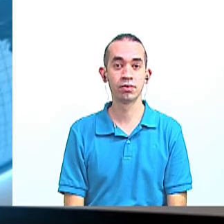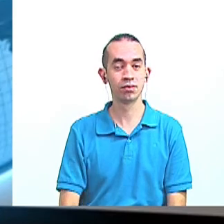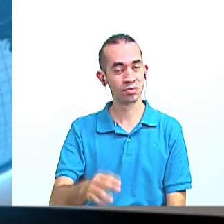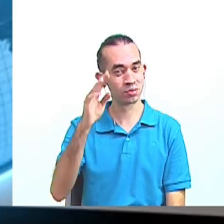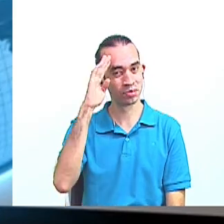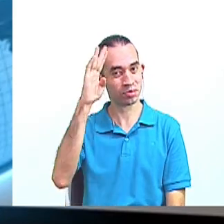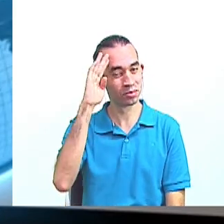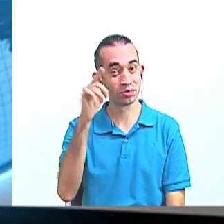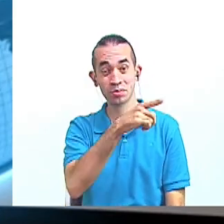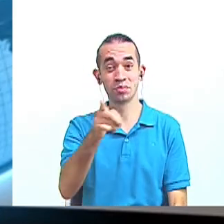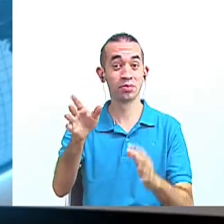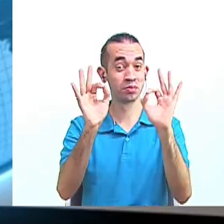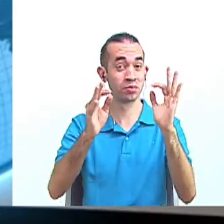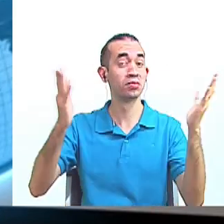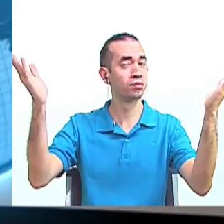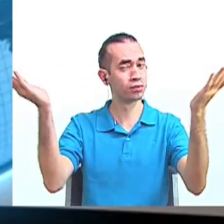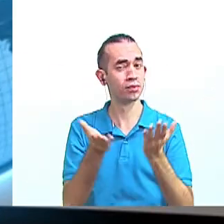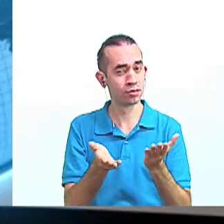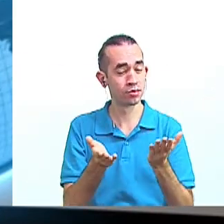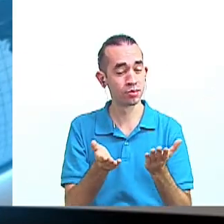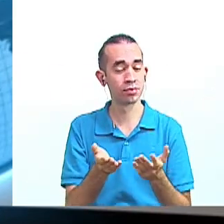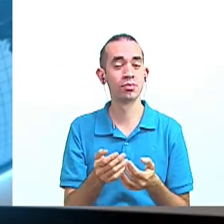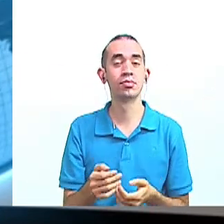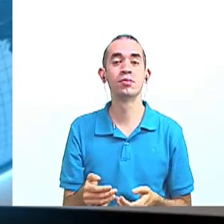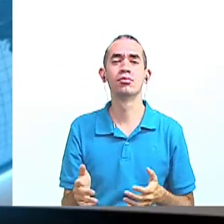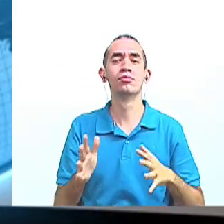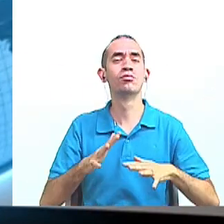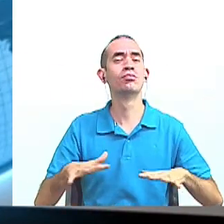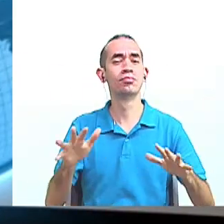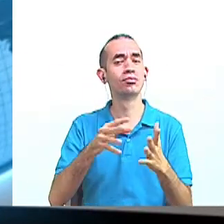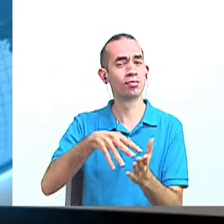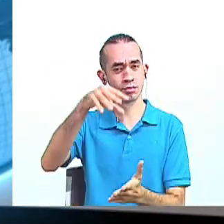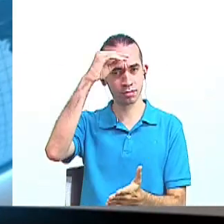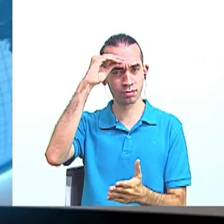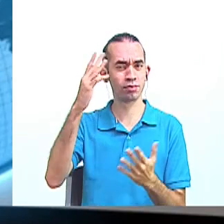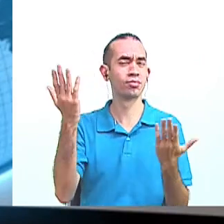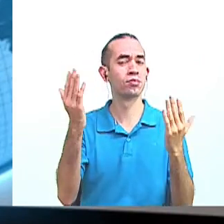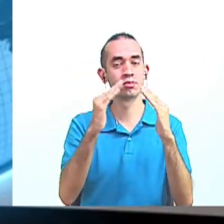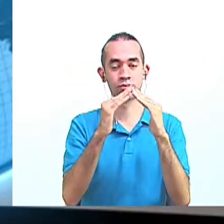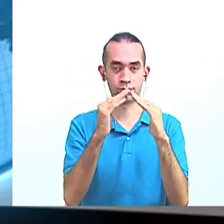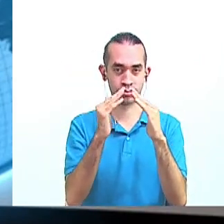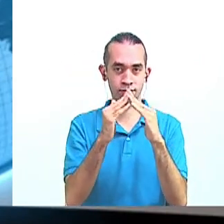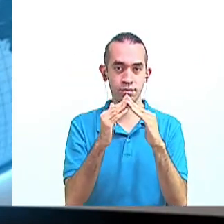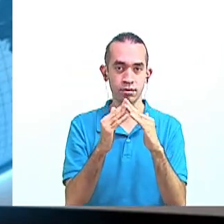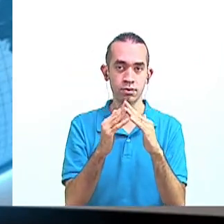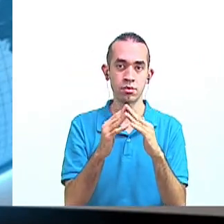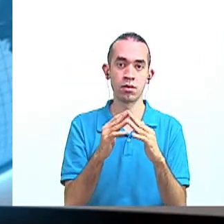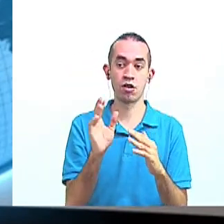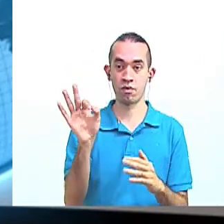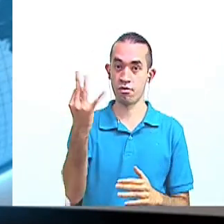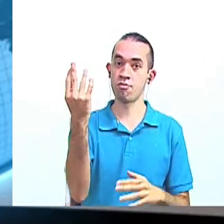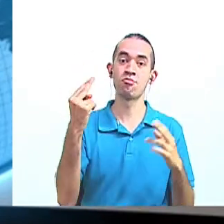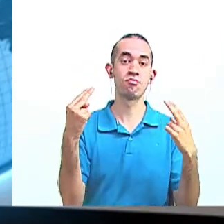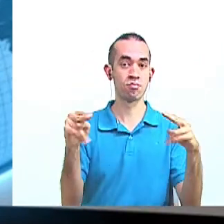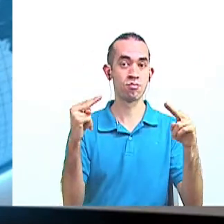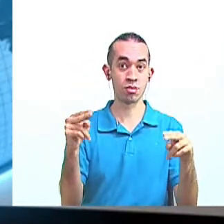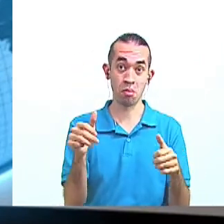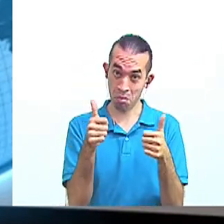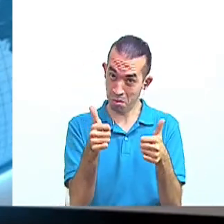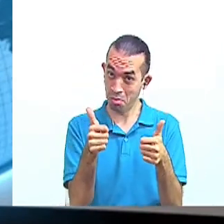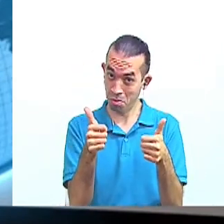Hola, hola, ¿qué tal? Bienvenidas y bienvenidos a este espacio de Aprendo en Casa. Estamos en formato noticiero, ¿qué le